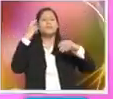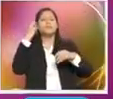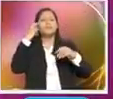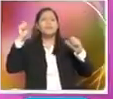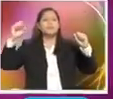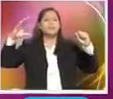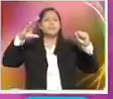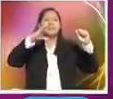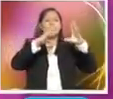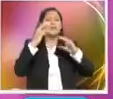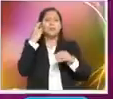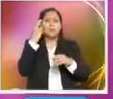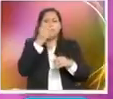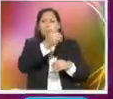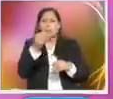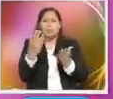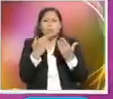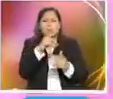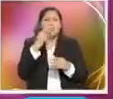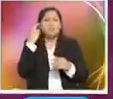sonidos abstractos con